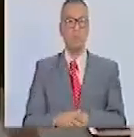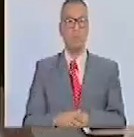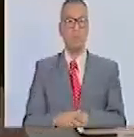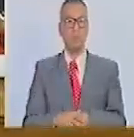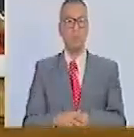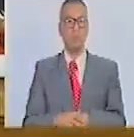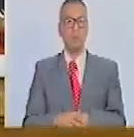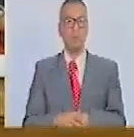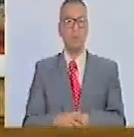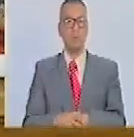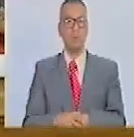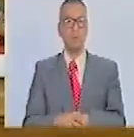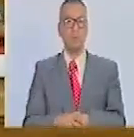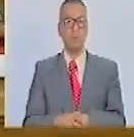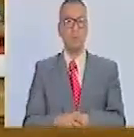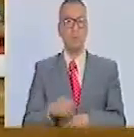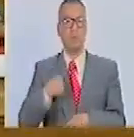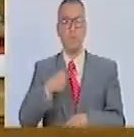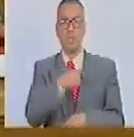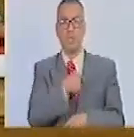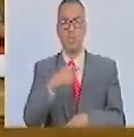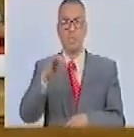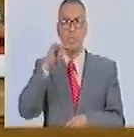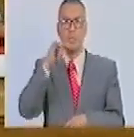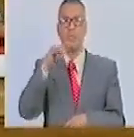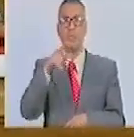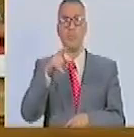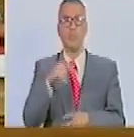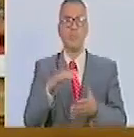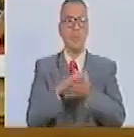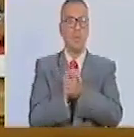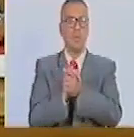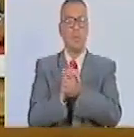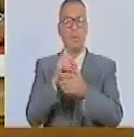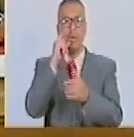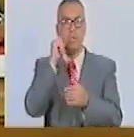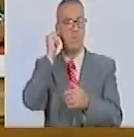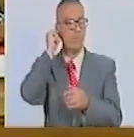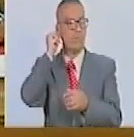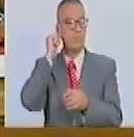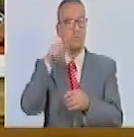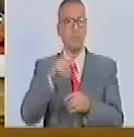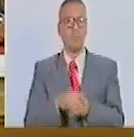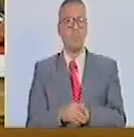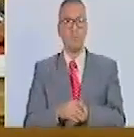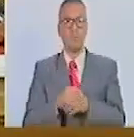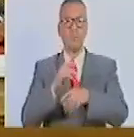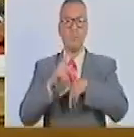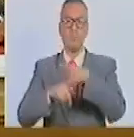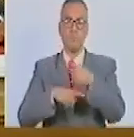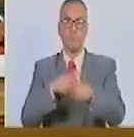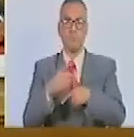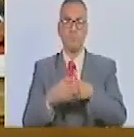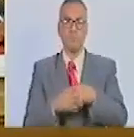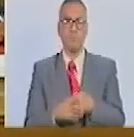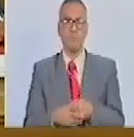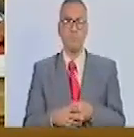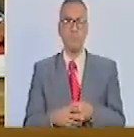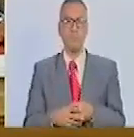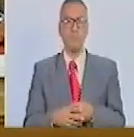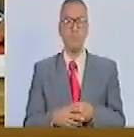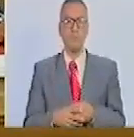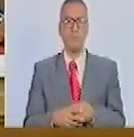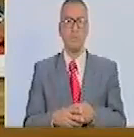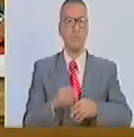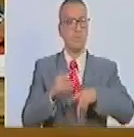Yo les anuncio a los compañeros, a las compañeras, que en el proceso que